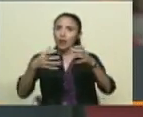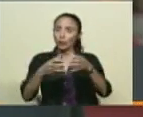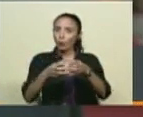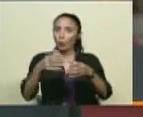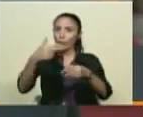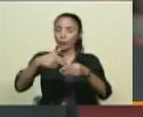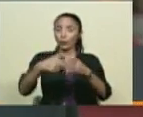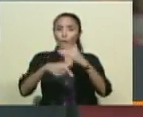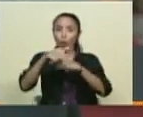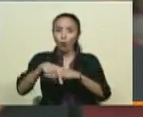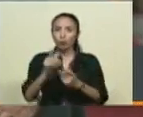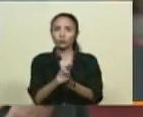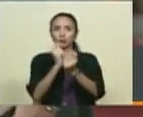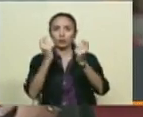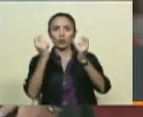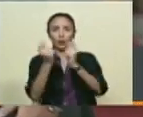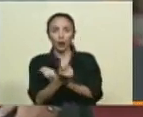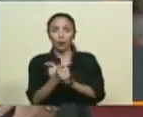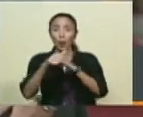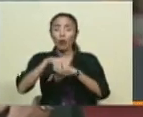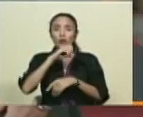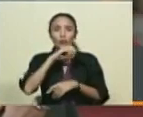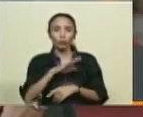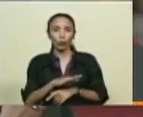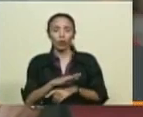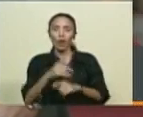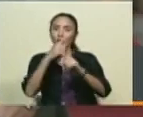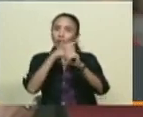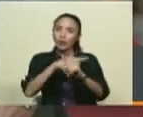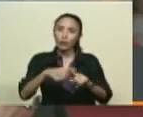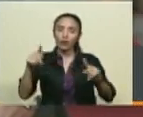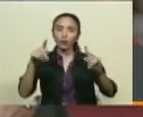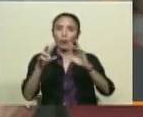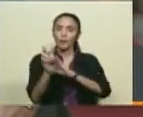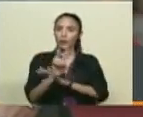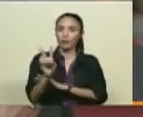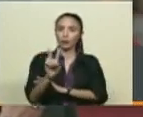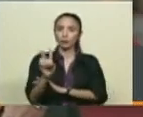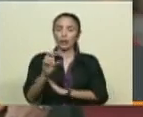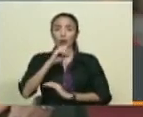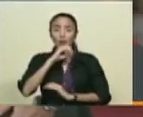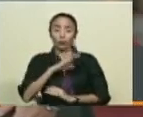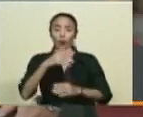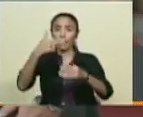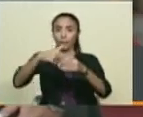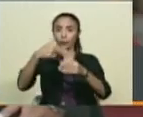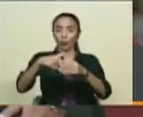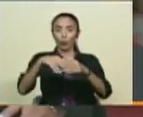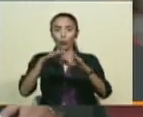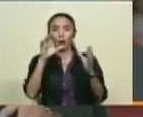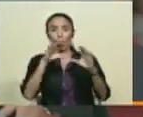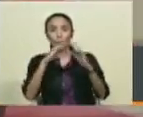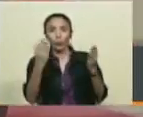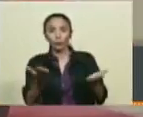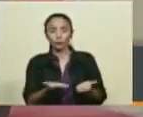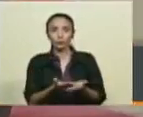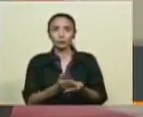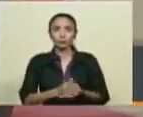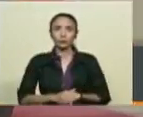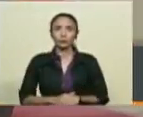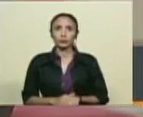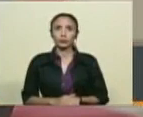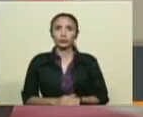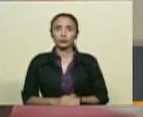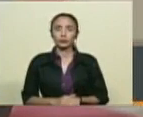señor presidente, estamos escribiendo un nuevo capítulo de la historia petrolera del mundo. I remain